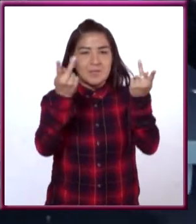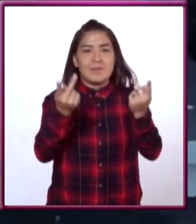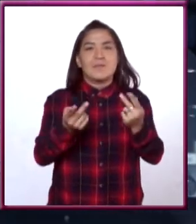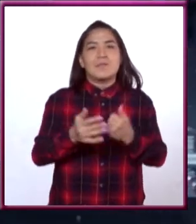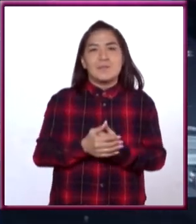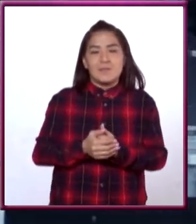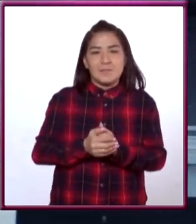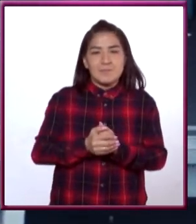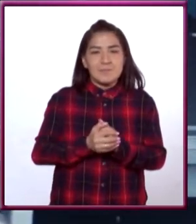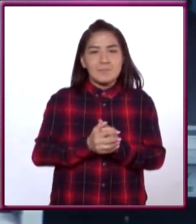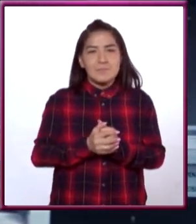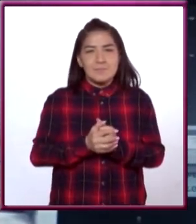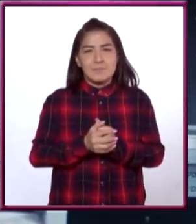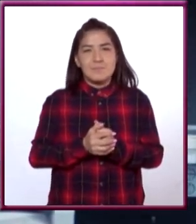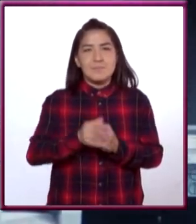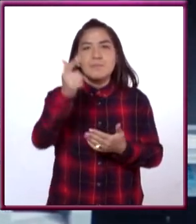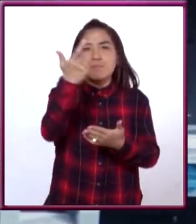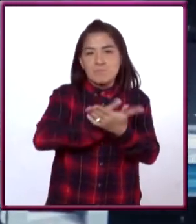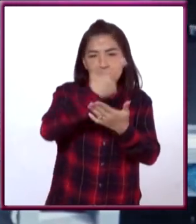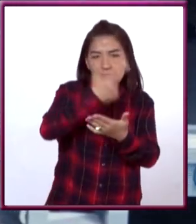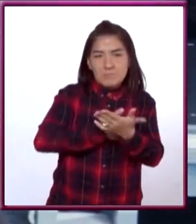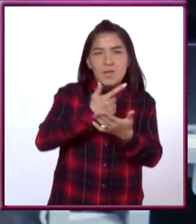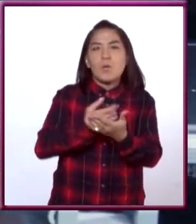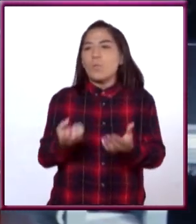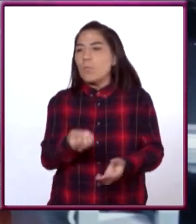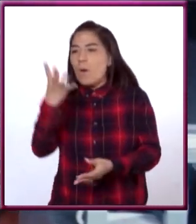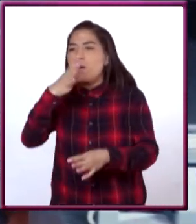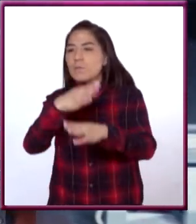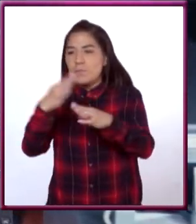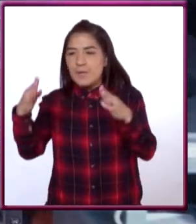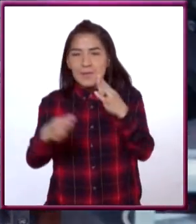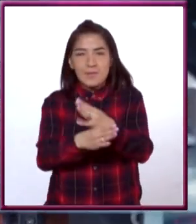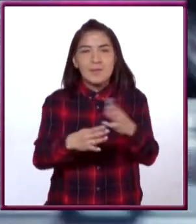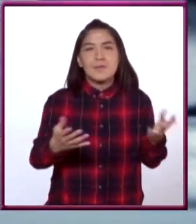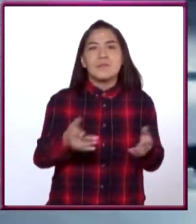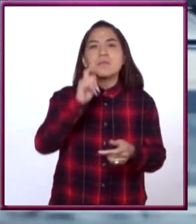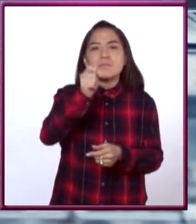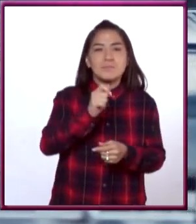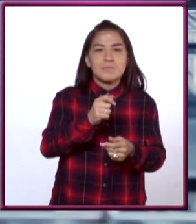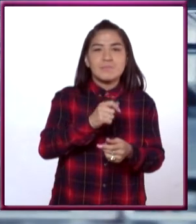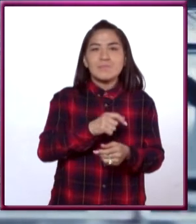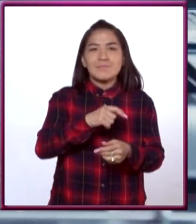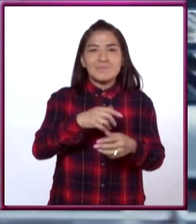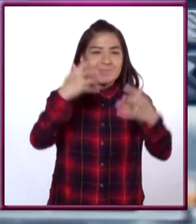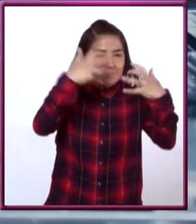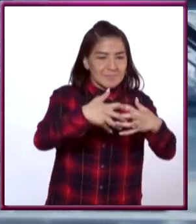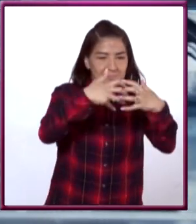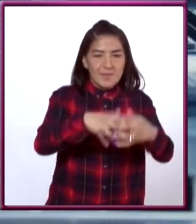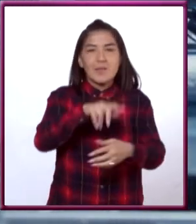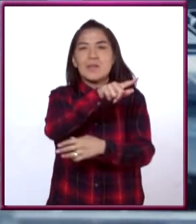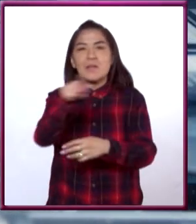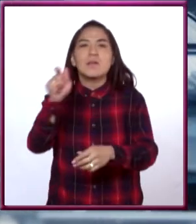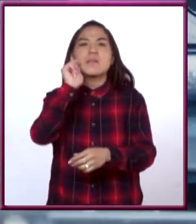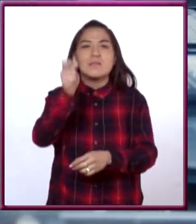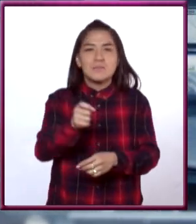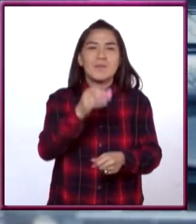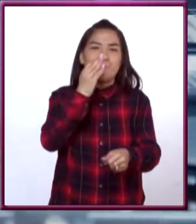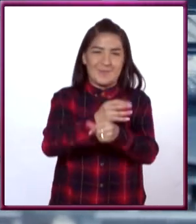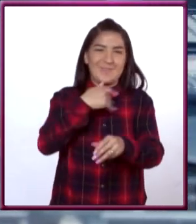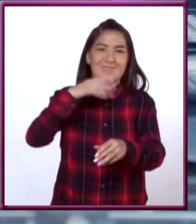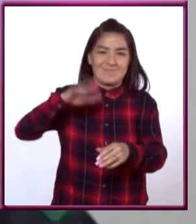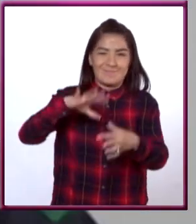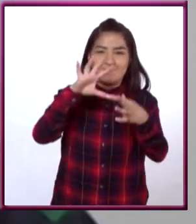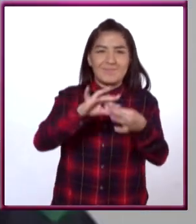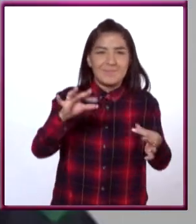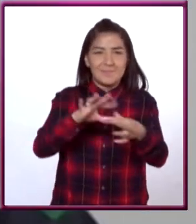manufactura tenemos presupuestos, hacemos cálculos de inventarios. Si hablamos del mantenimiento de las máquinas, está la programación que te acabo